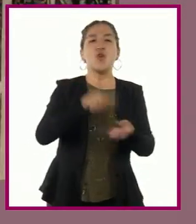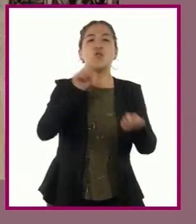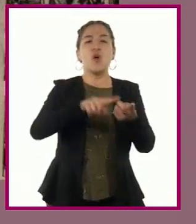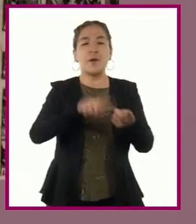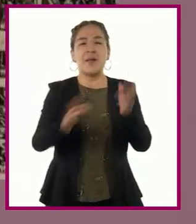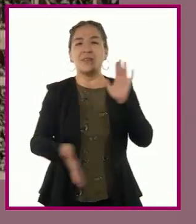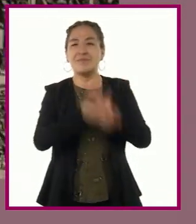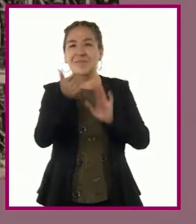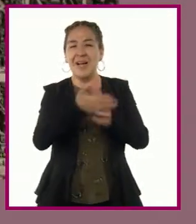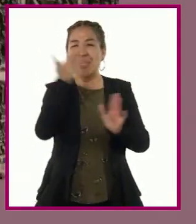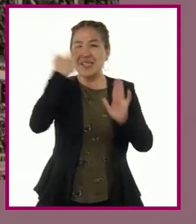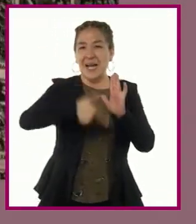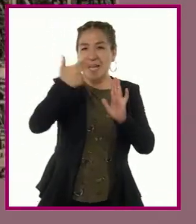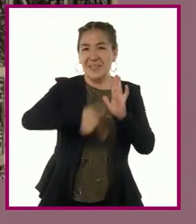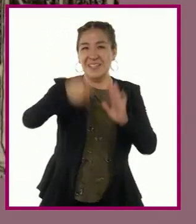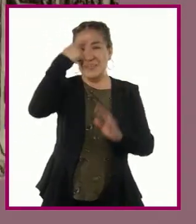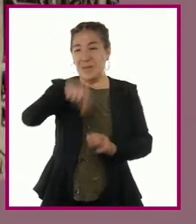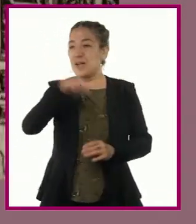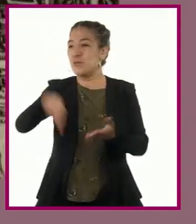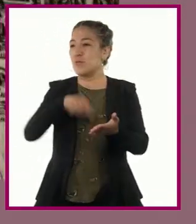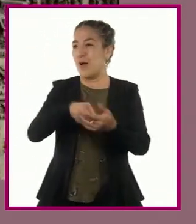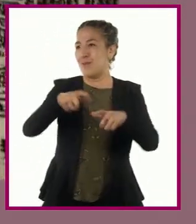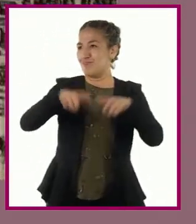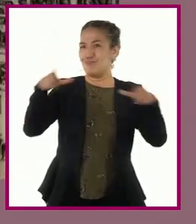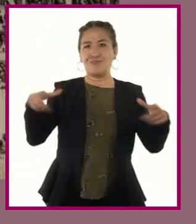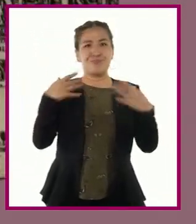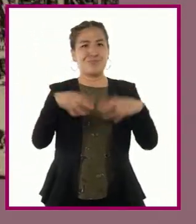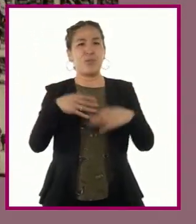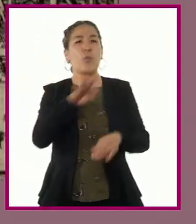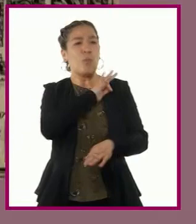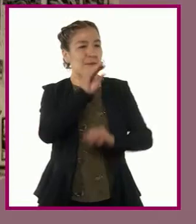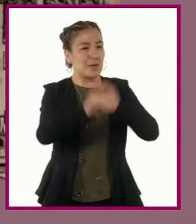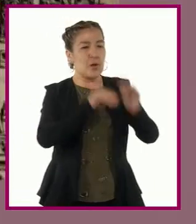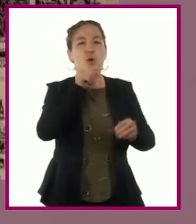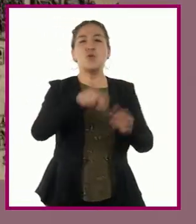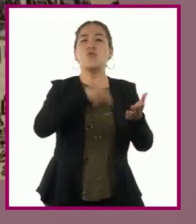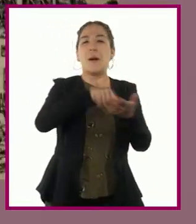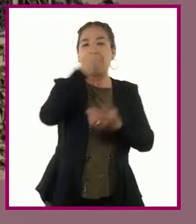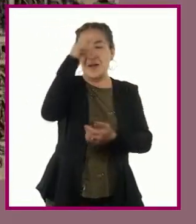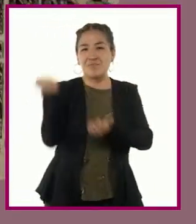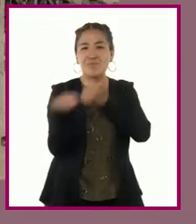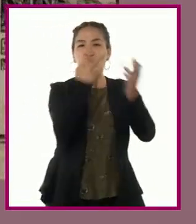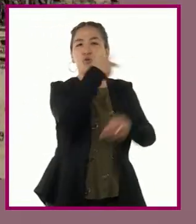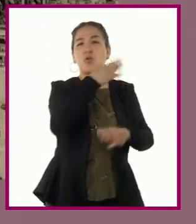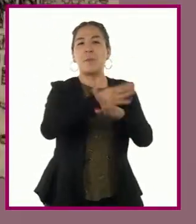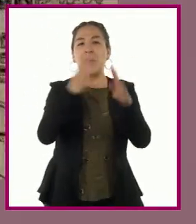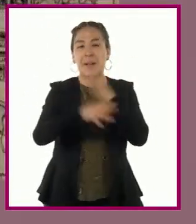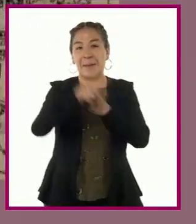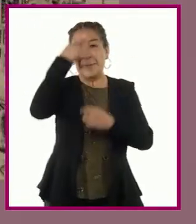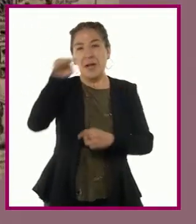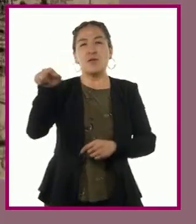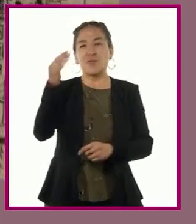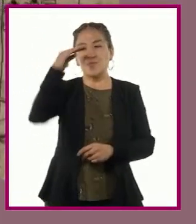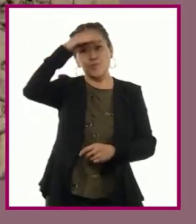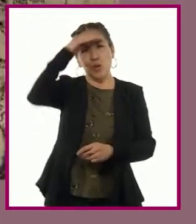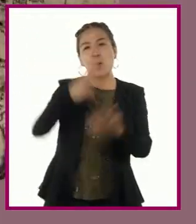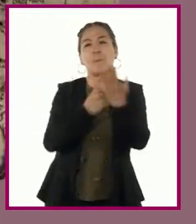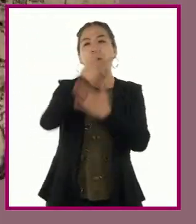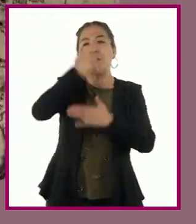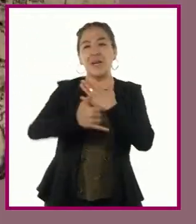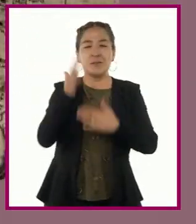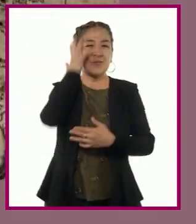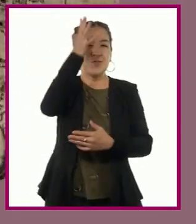el espacio limitado para su equipo y los materiales. Además tenía el proyecto de impartir clases.